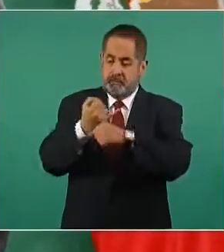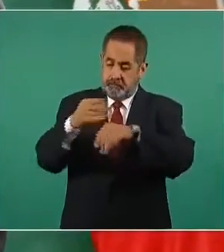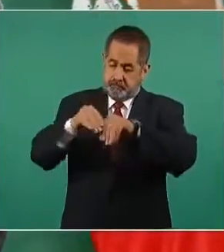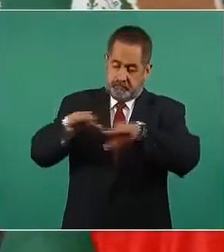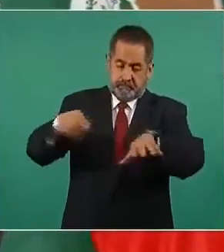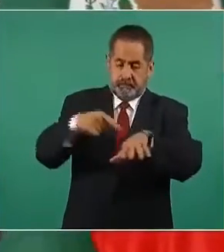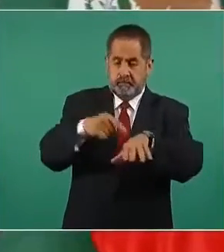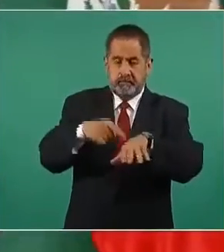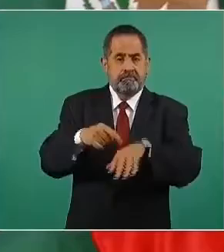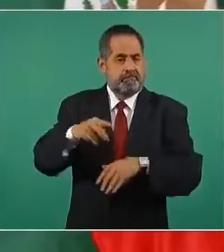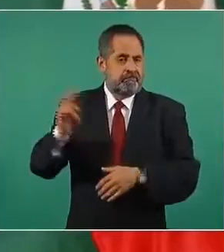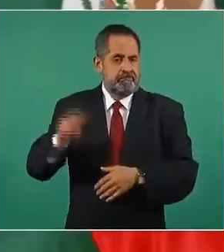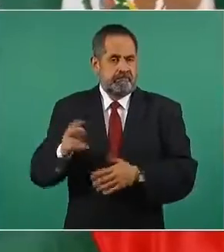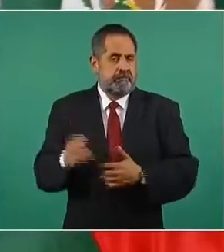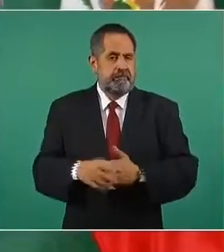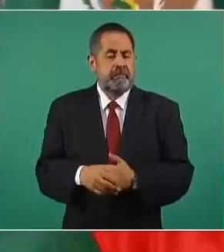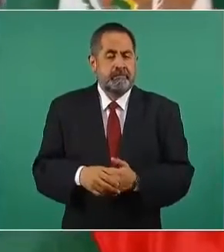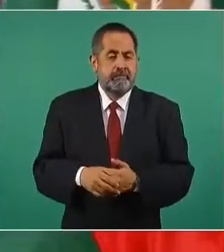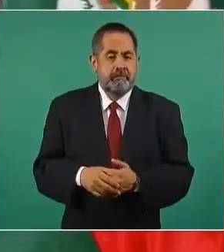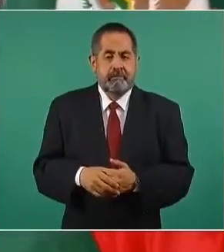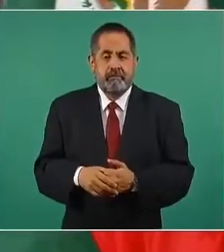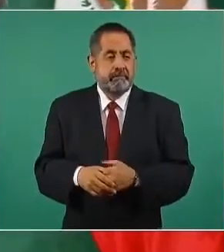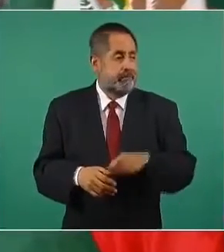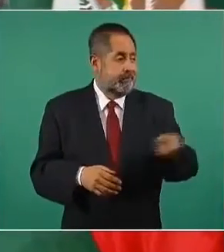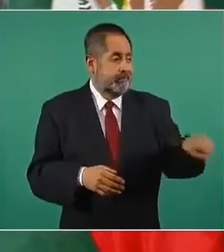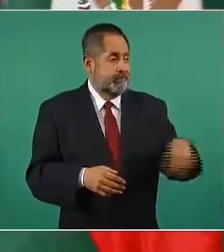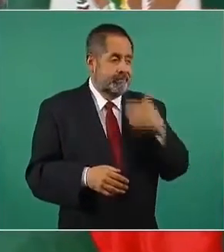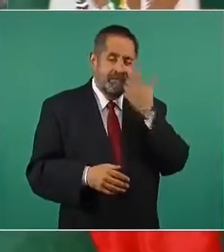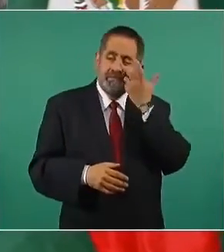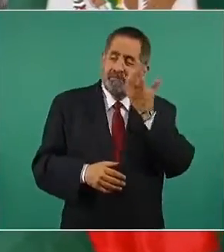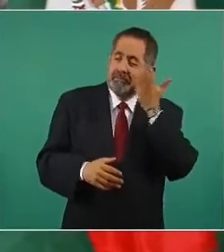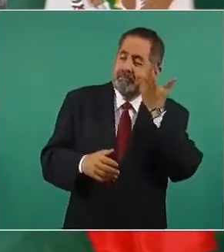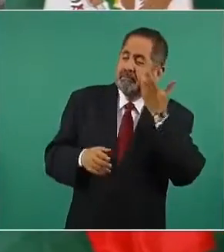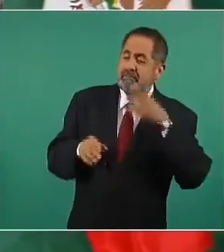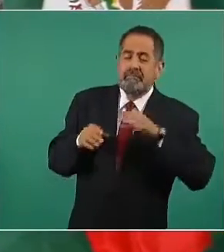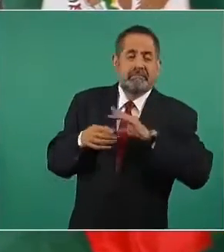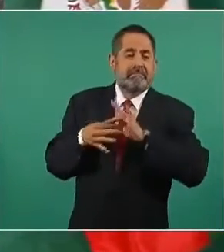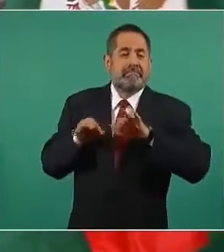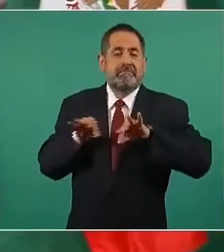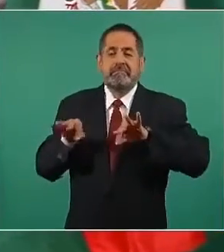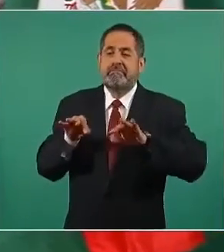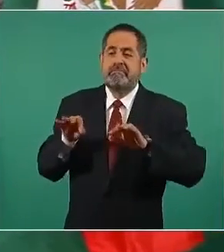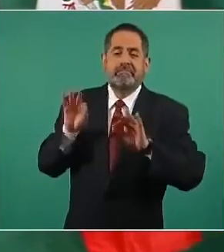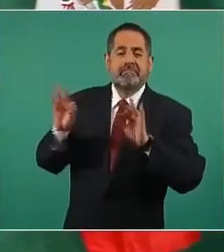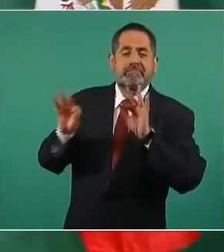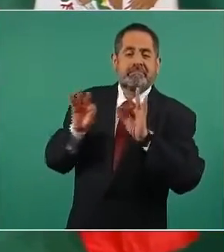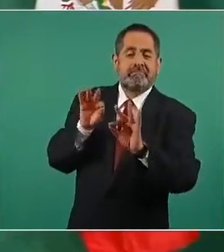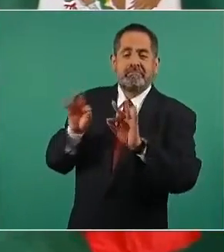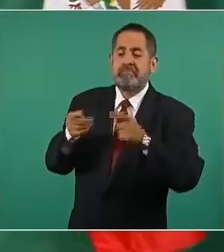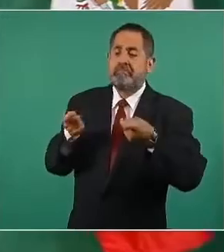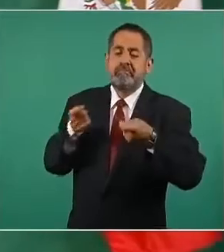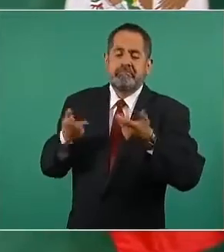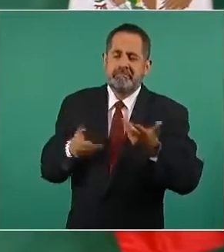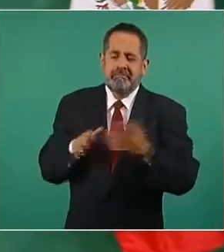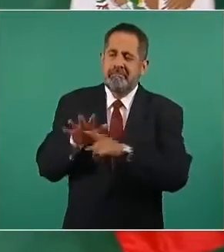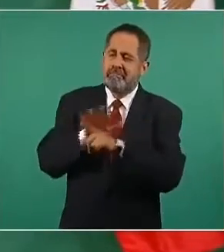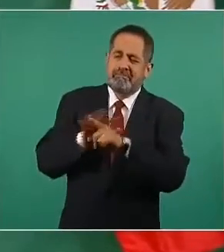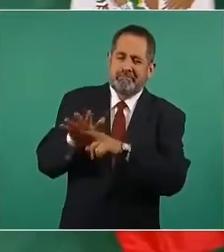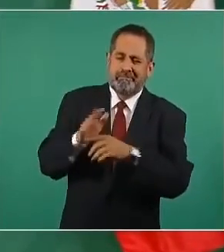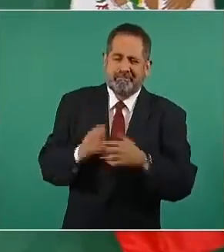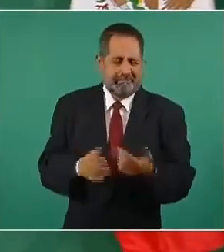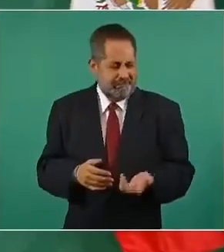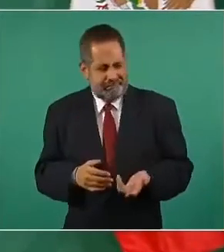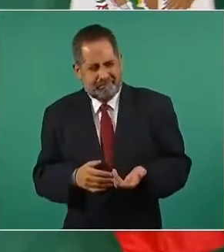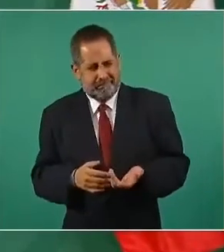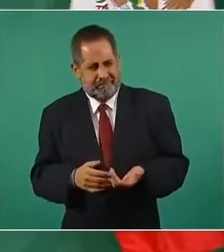información, toda la manipulación de la información, lo que sucedió con